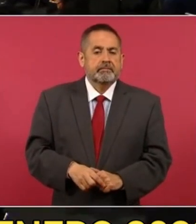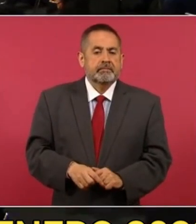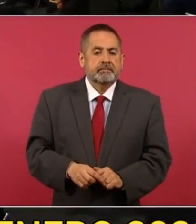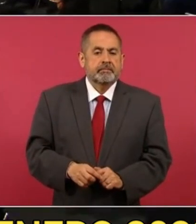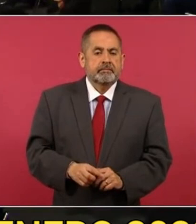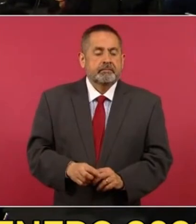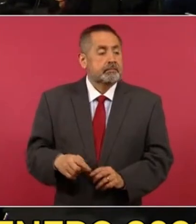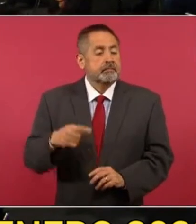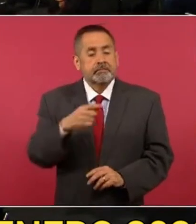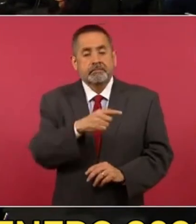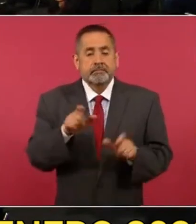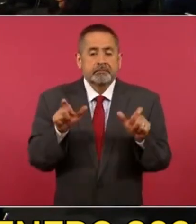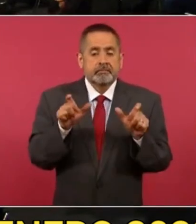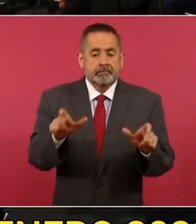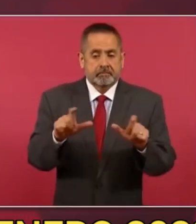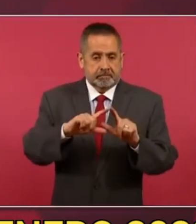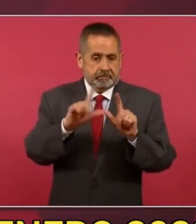la Guardia Nacional